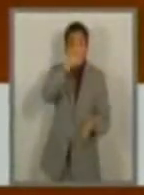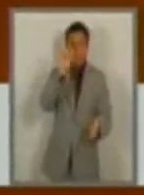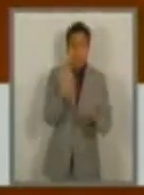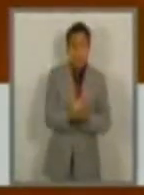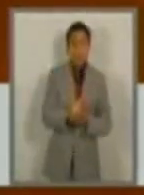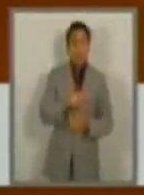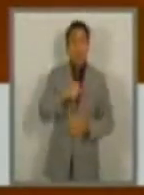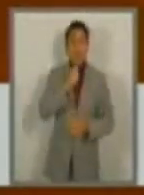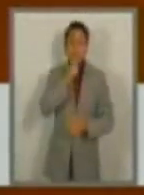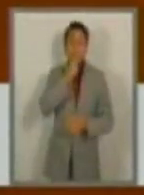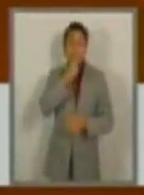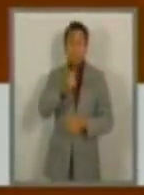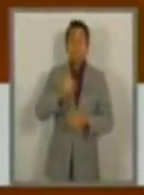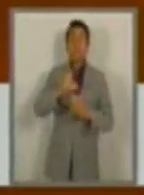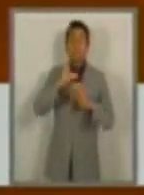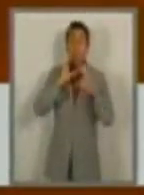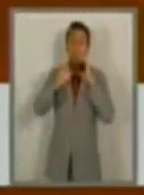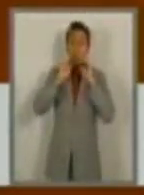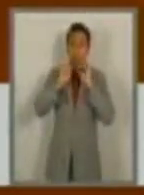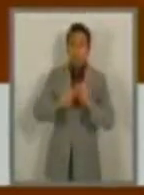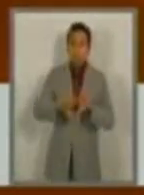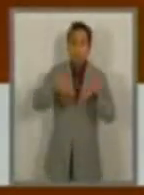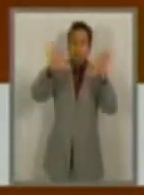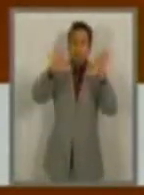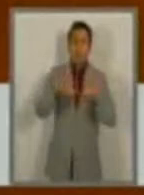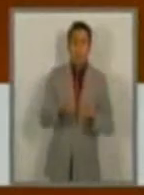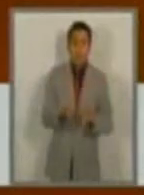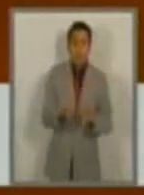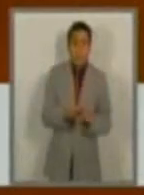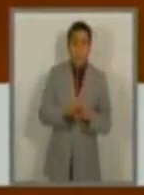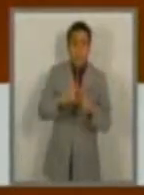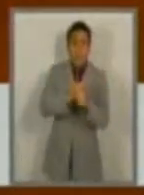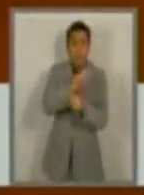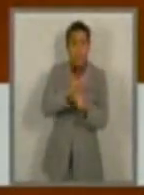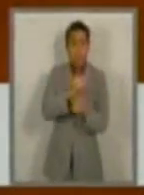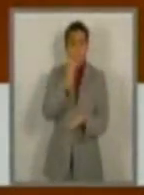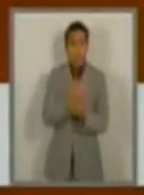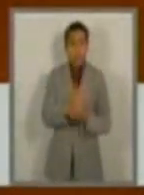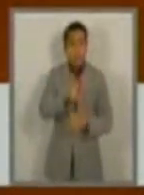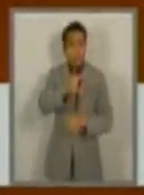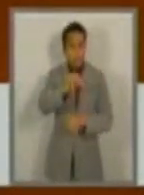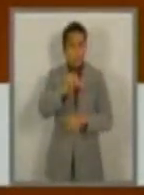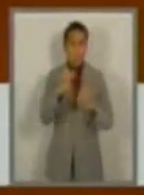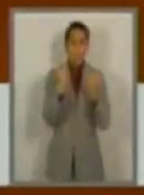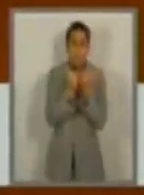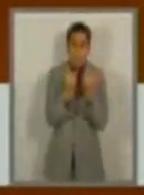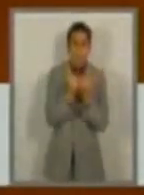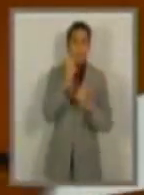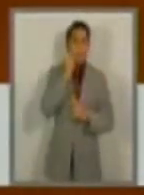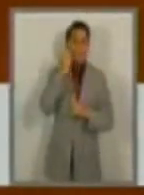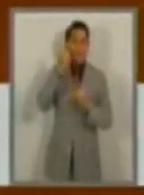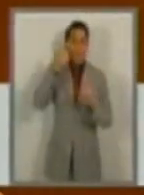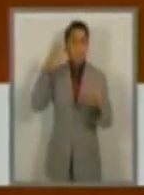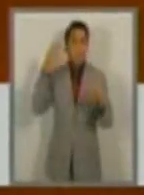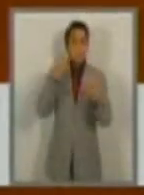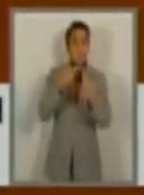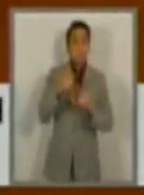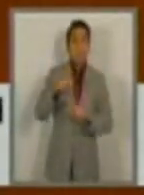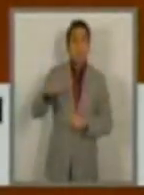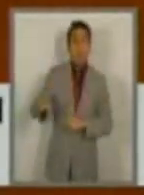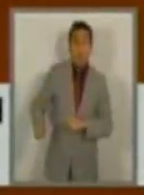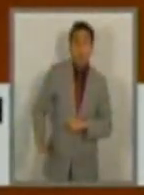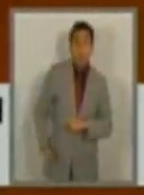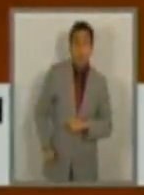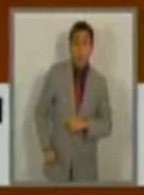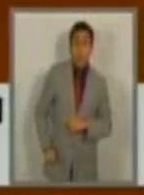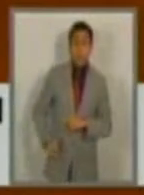propaganda gubernamental en el concepto de comunicación social, sino también busca que la publicidad del gobierno no influya